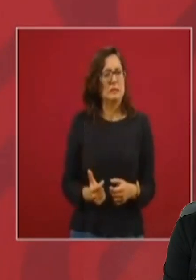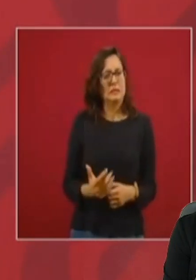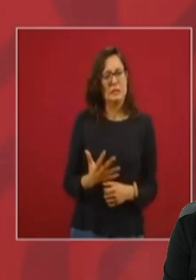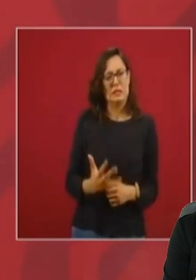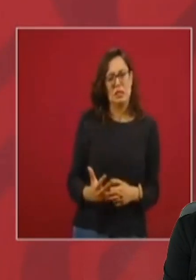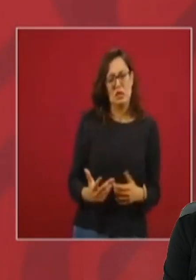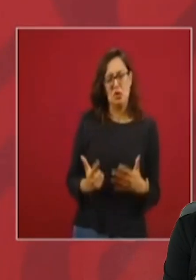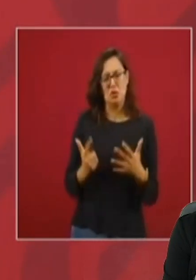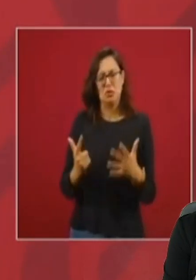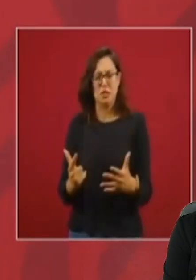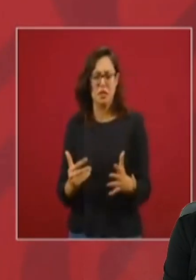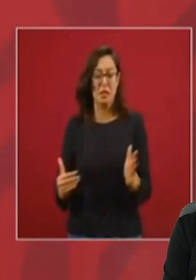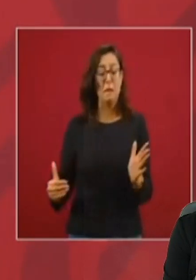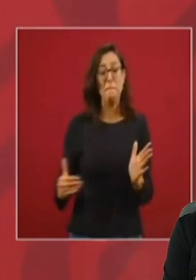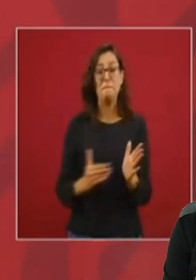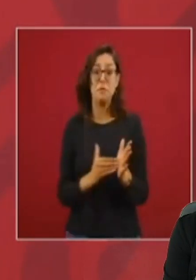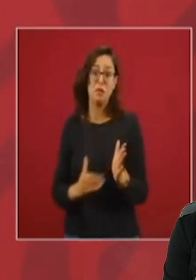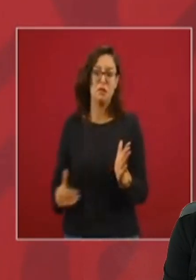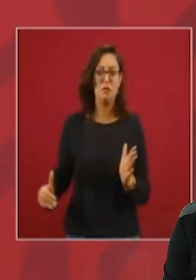5,000 o 7,000 millones